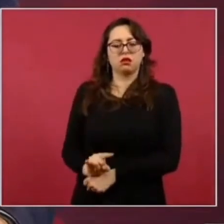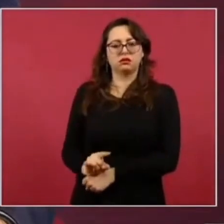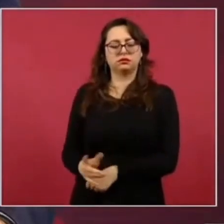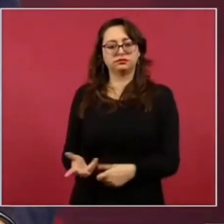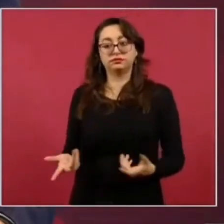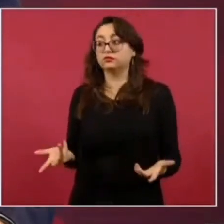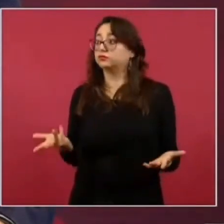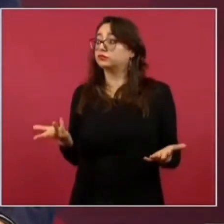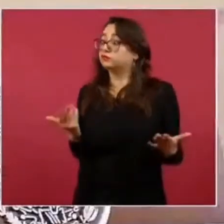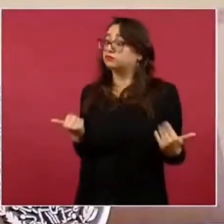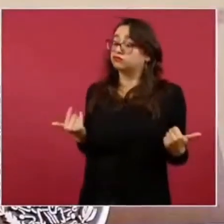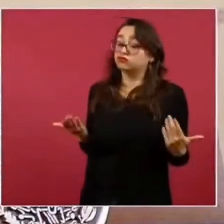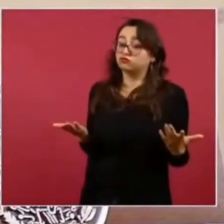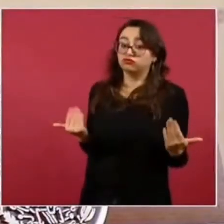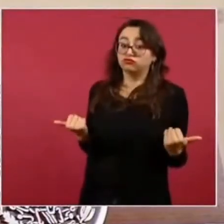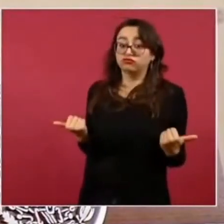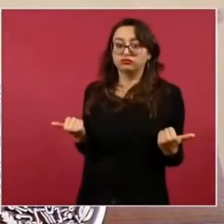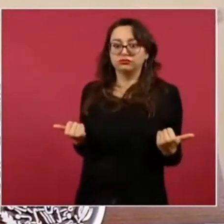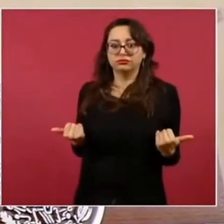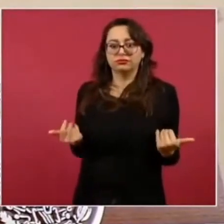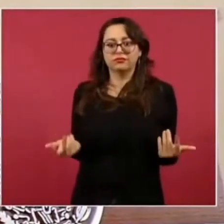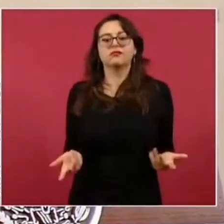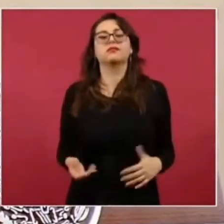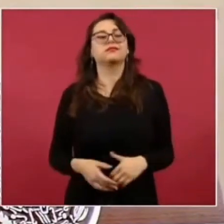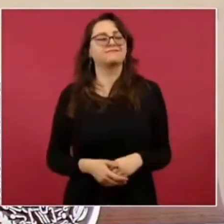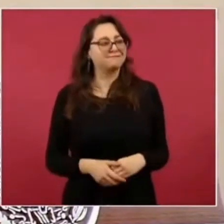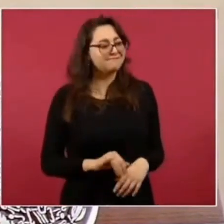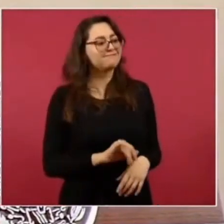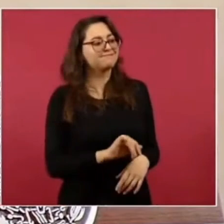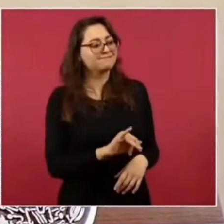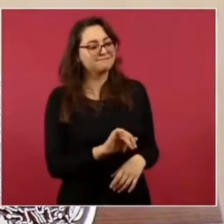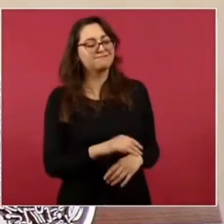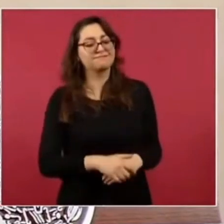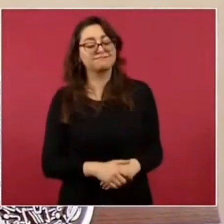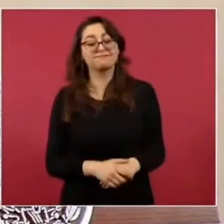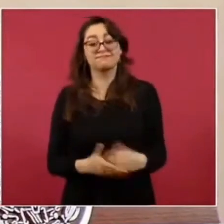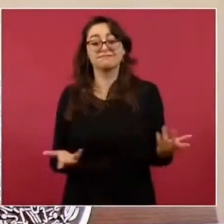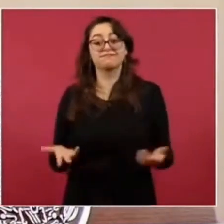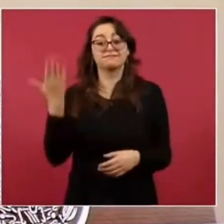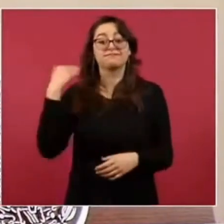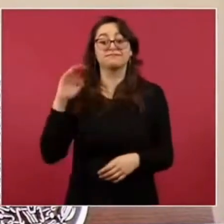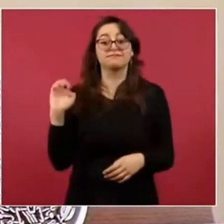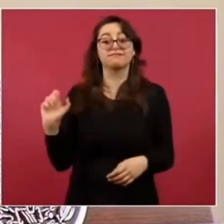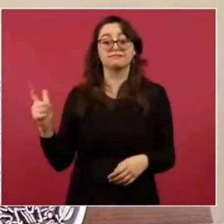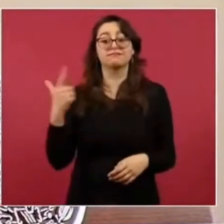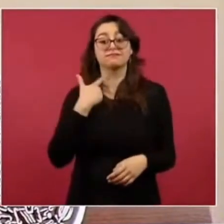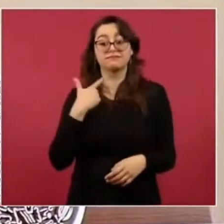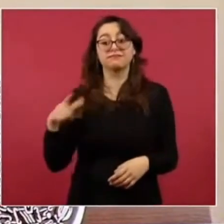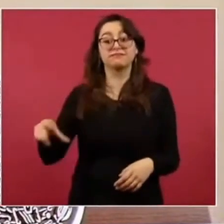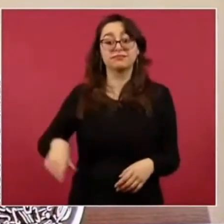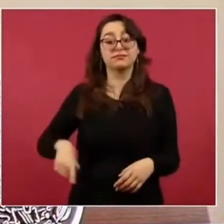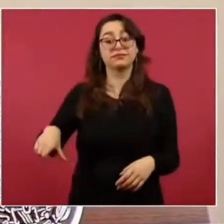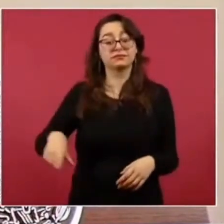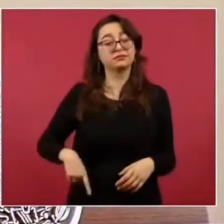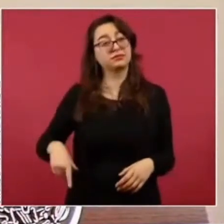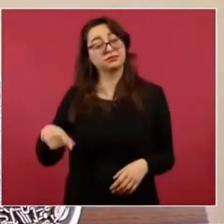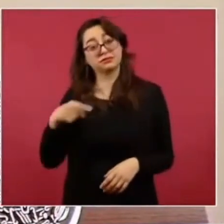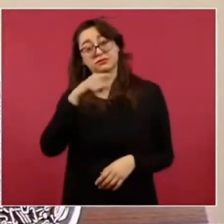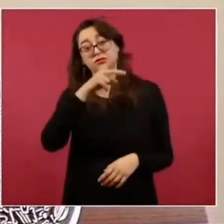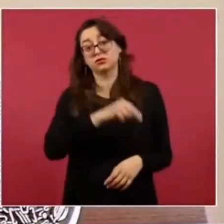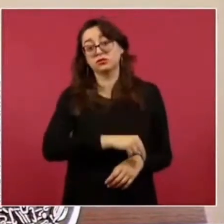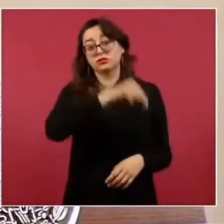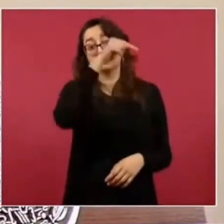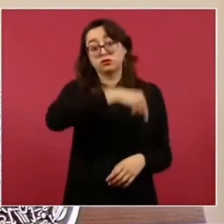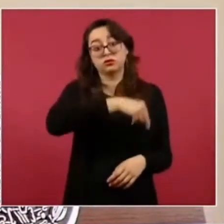Invertían en exploración, incluso en perforación con plataformas en aguas